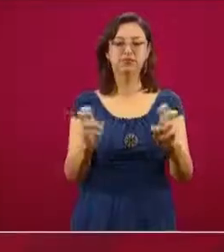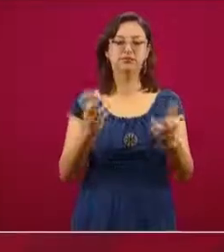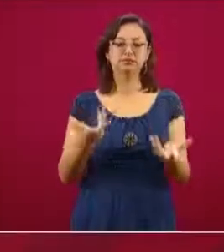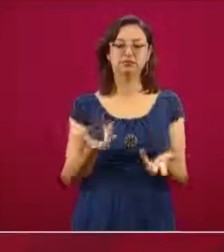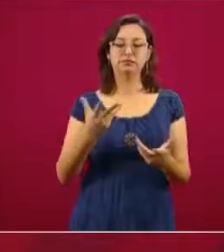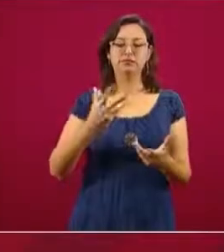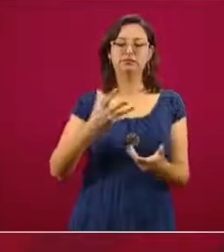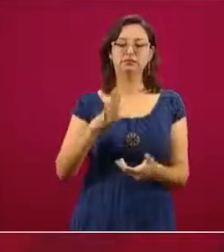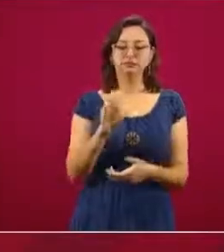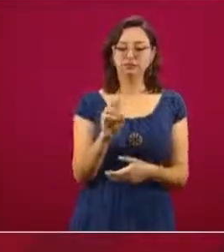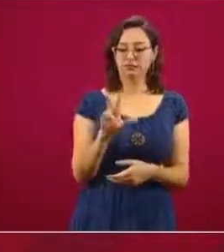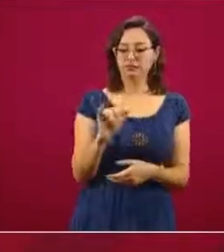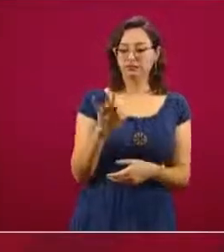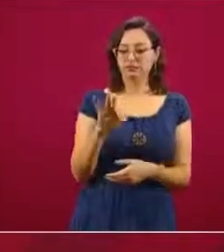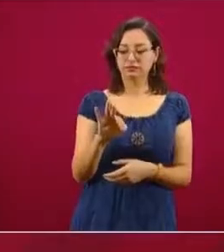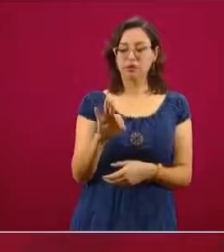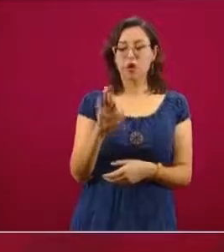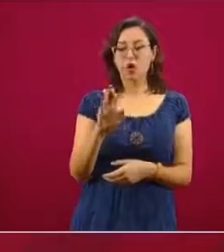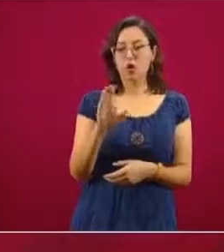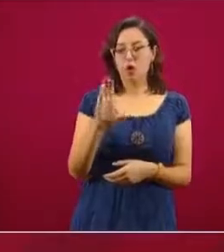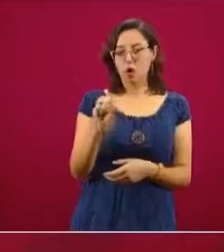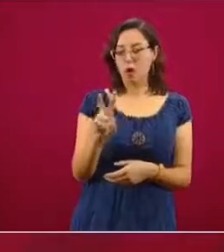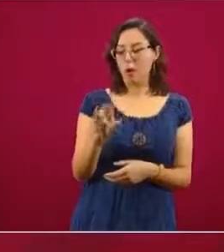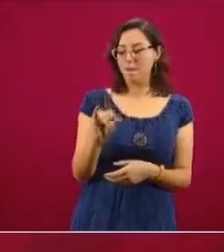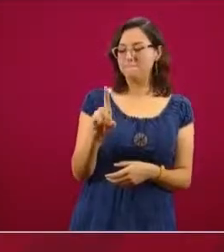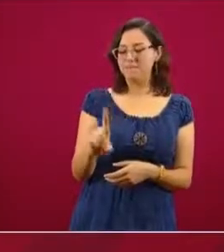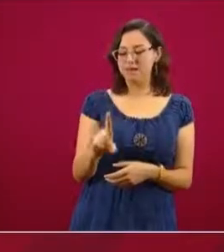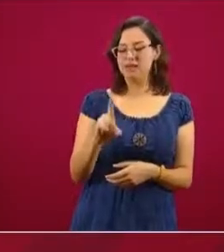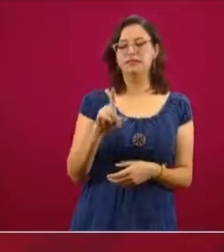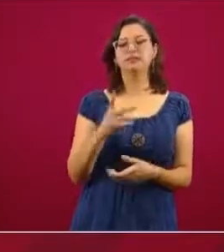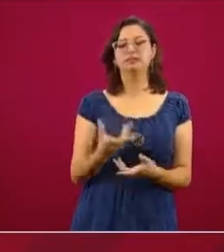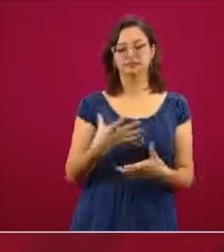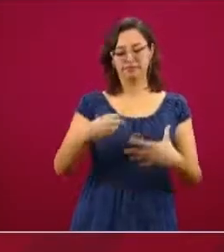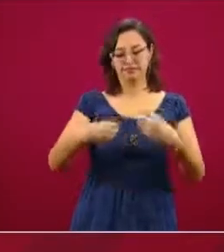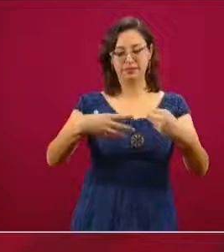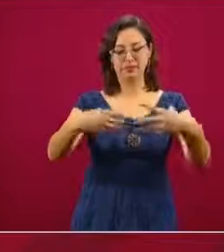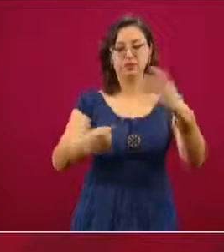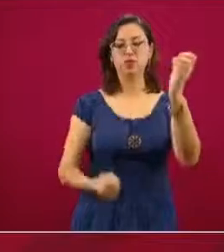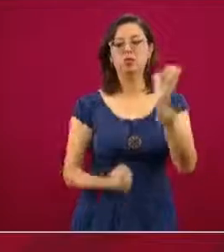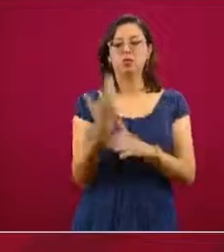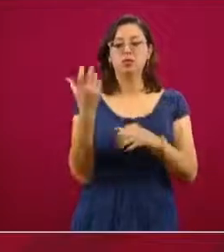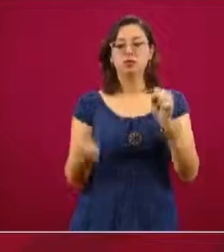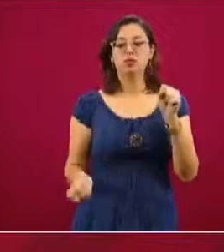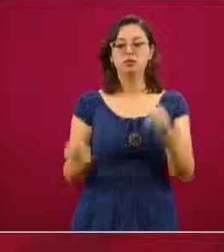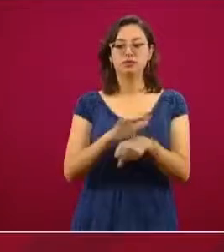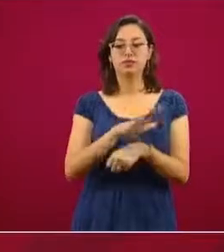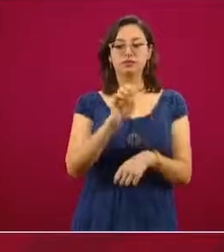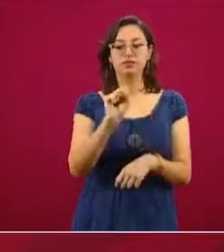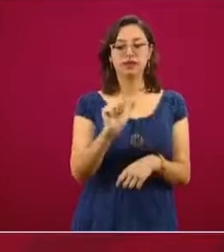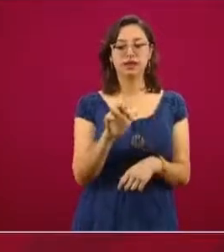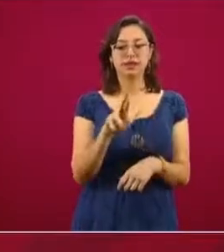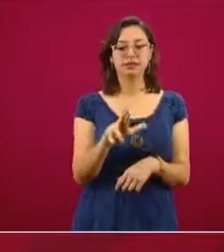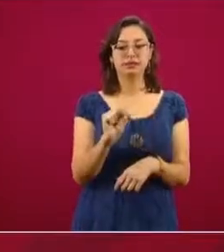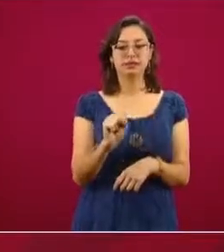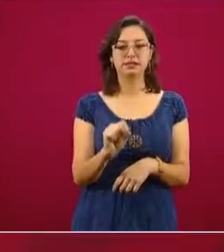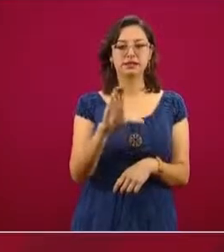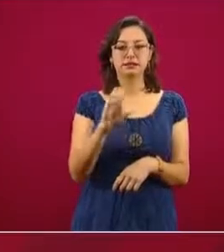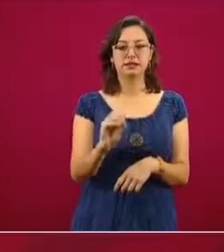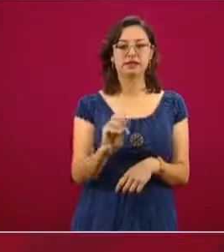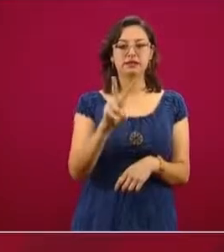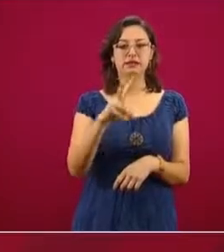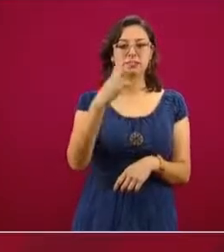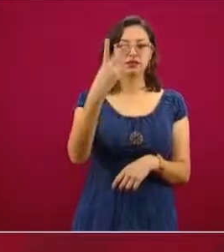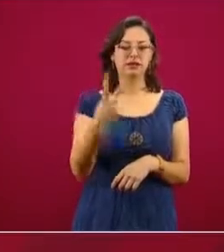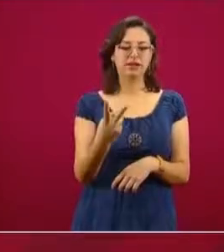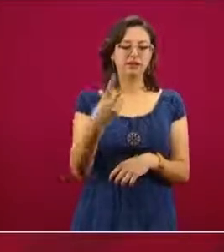pandemia de COVID, la enfermedad causada por el nuevo coronavirus SARS-CoV-2. Hoy nos vamos a concentrar en 3